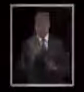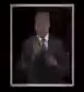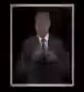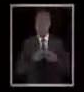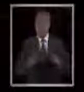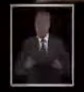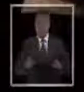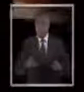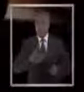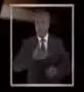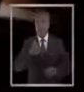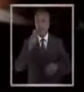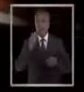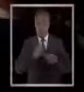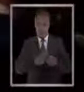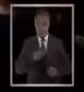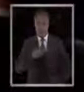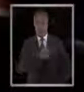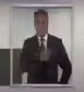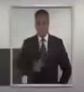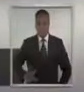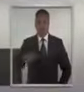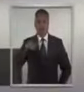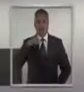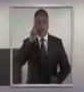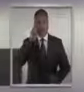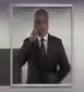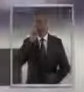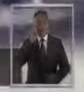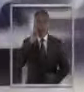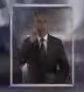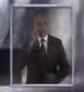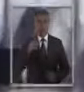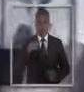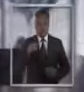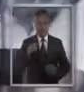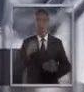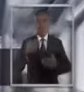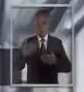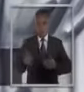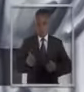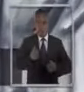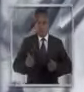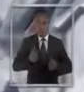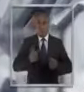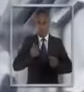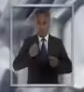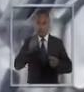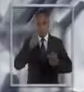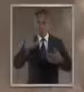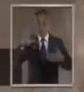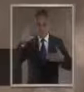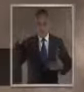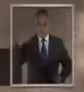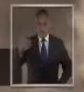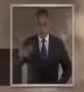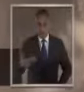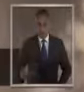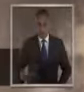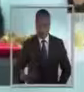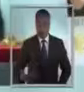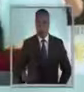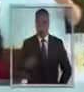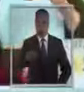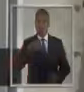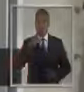presidente y recuerdo muy bien los compromisos que asumimos y cumplimos con los chilenos. Dijimos que